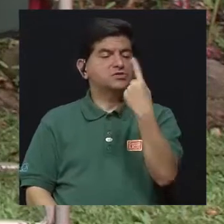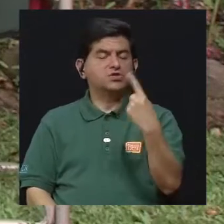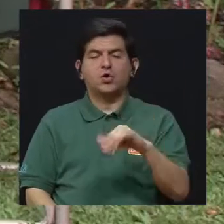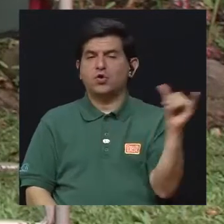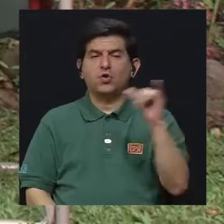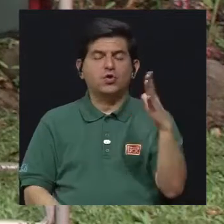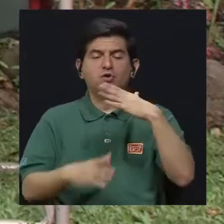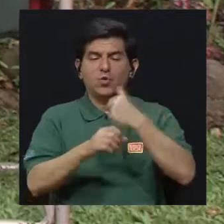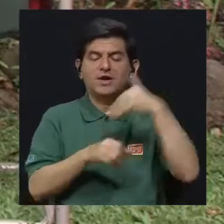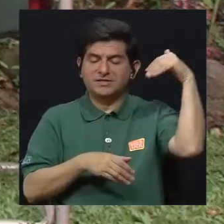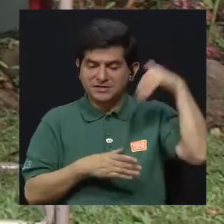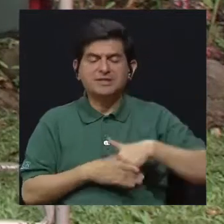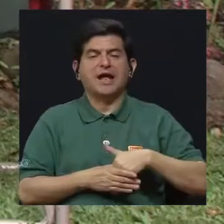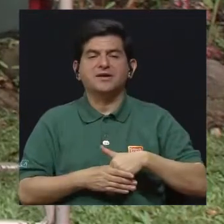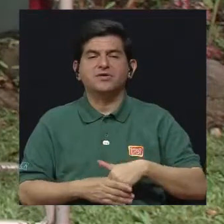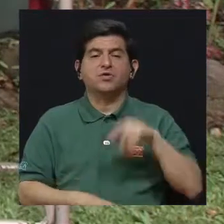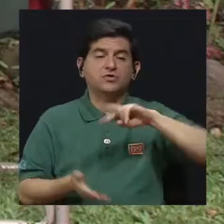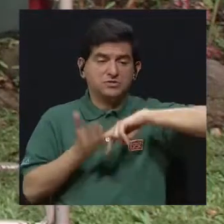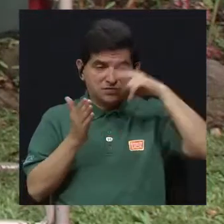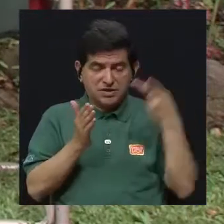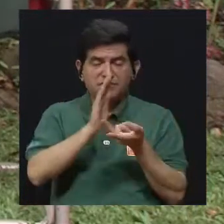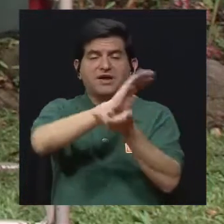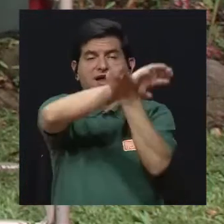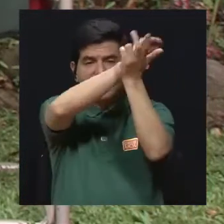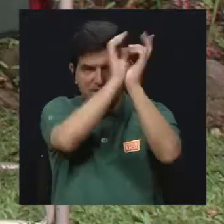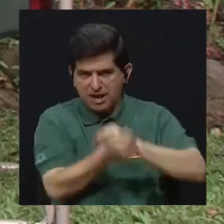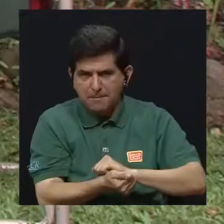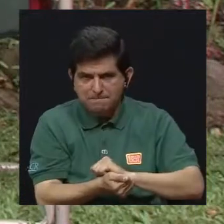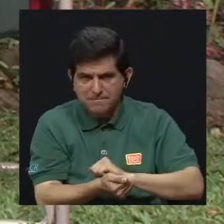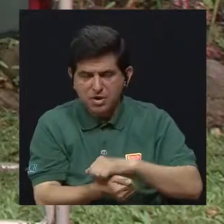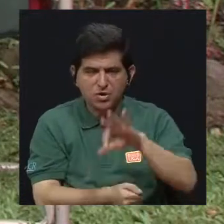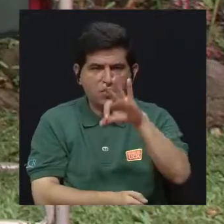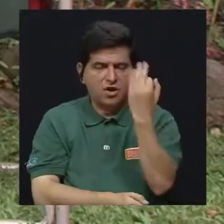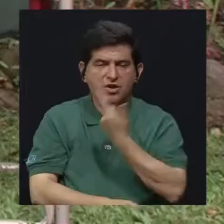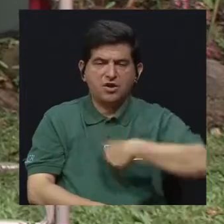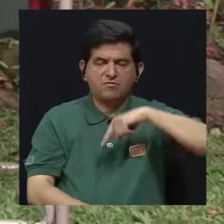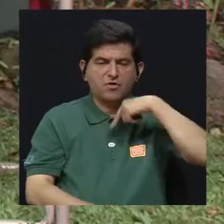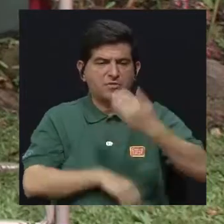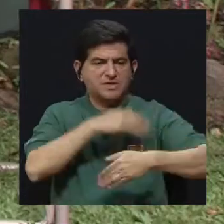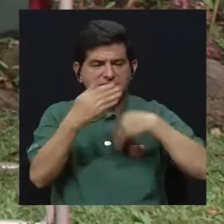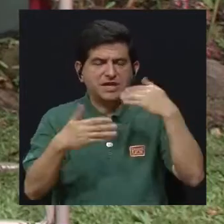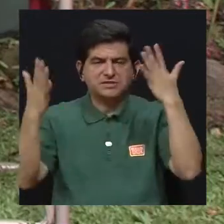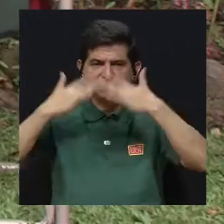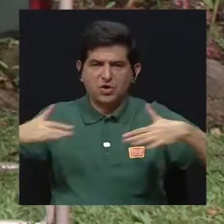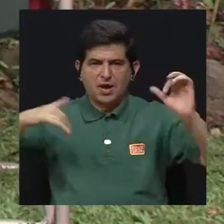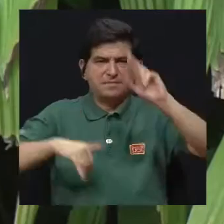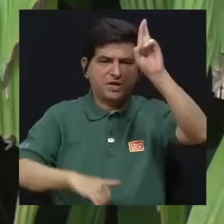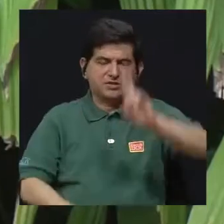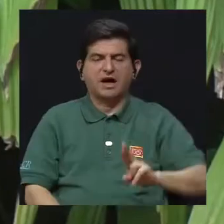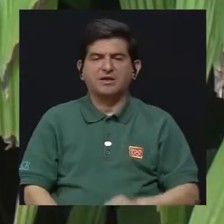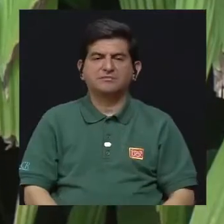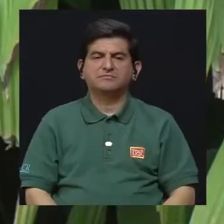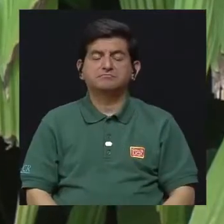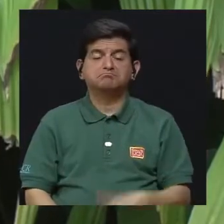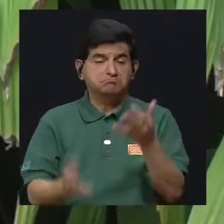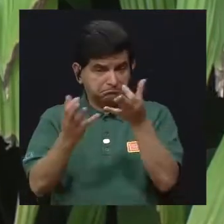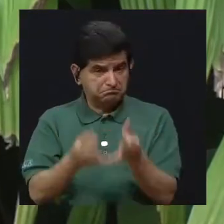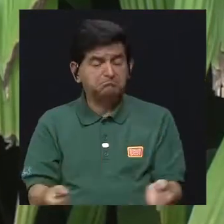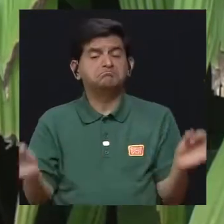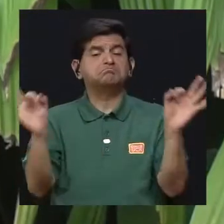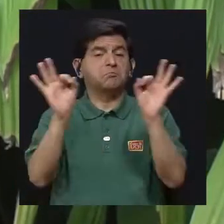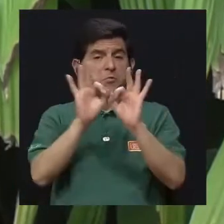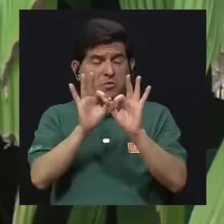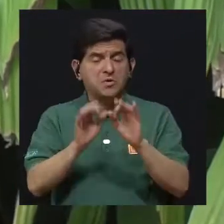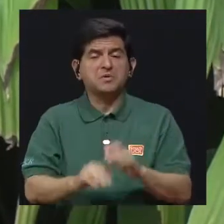decir, sino también hacer a lo interno. Y eso implica hacer un cambio en la forma en que hacemos gestión ambiental en Costa Rica. Me parece muy